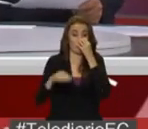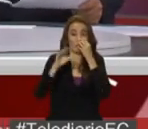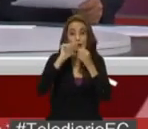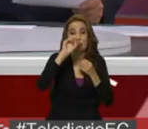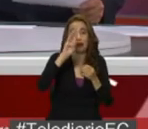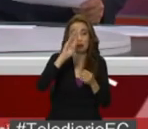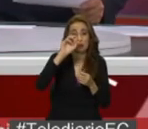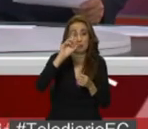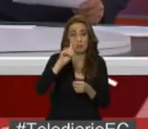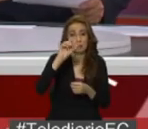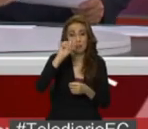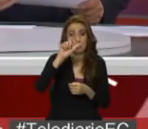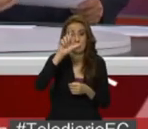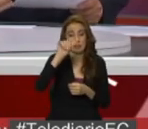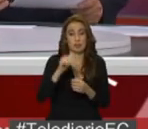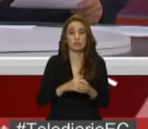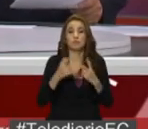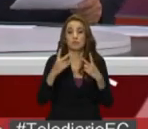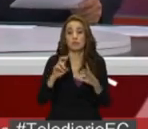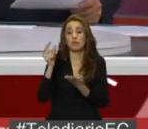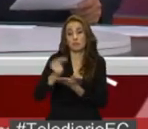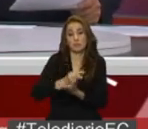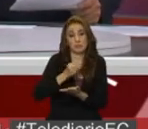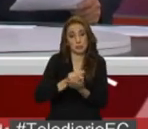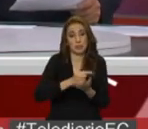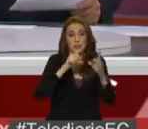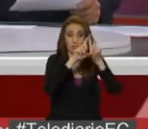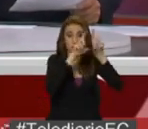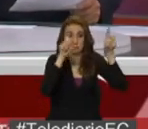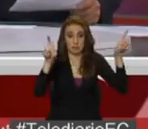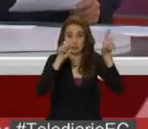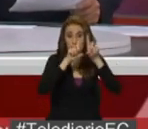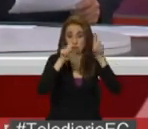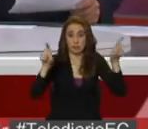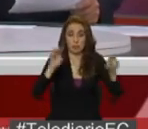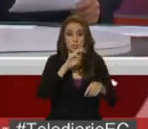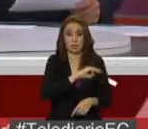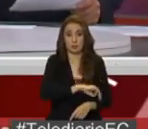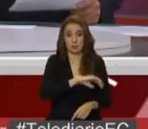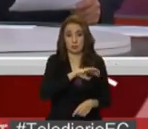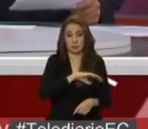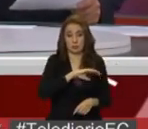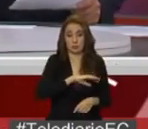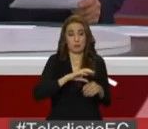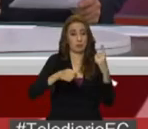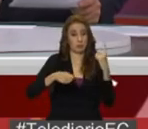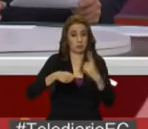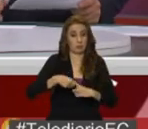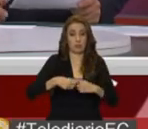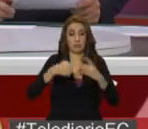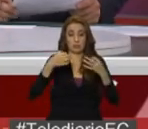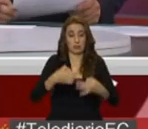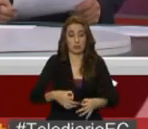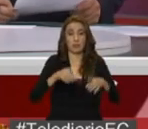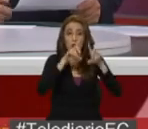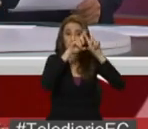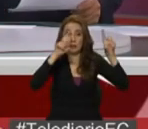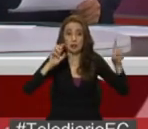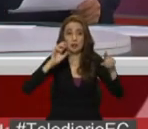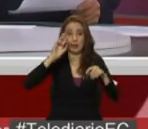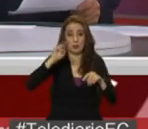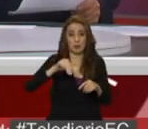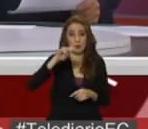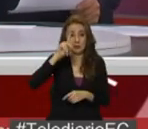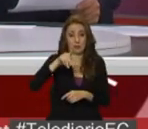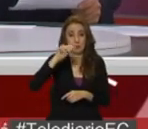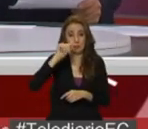Ortiz, a gerentes de empresas metropolitanas de la ciudad de Quito, puntualmente de la empresa de agua potable, a su